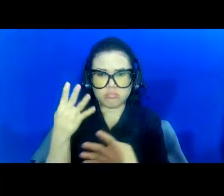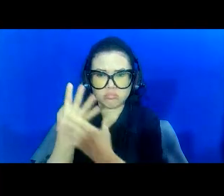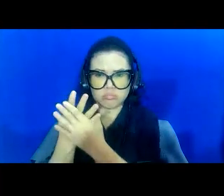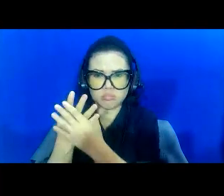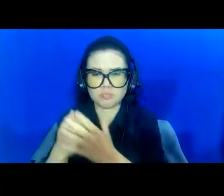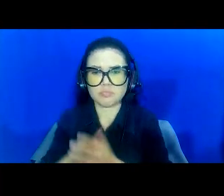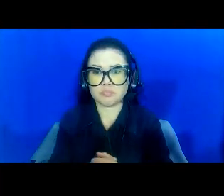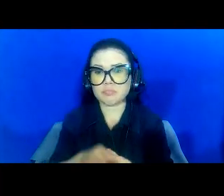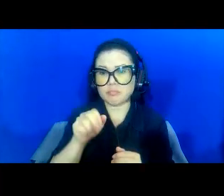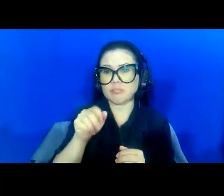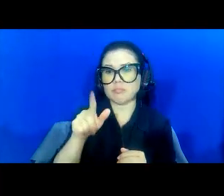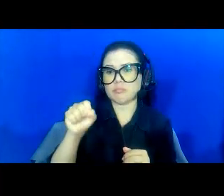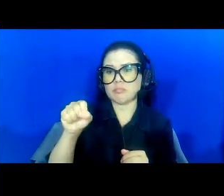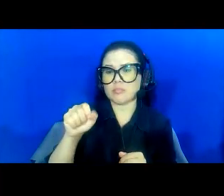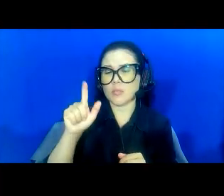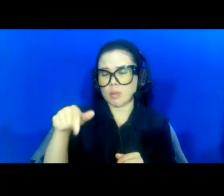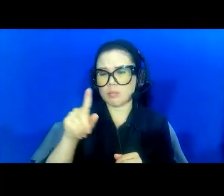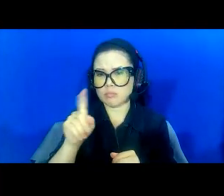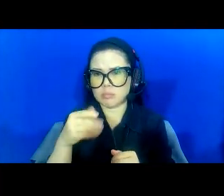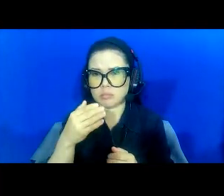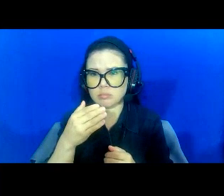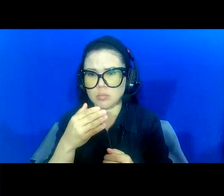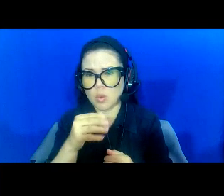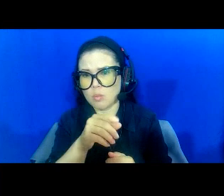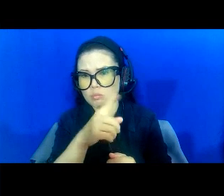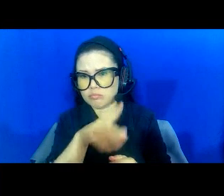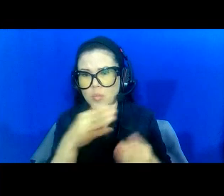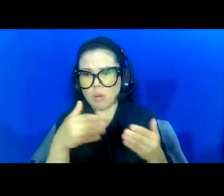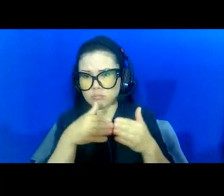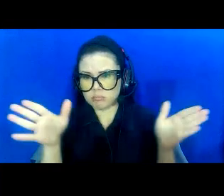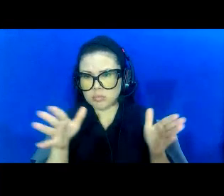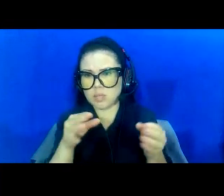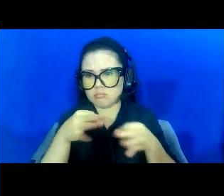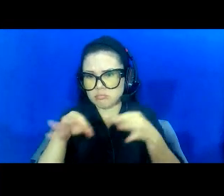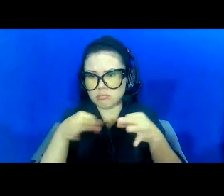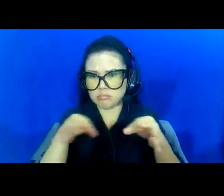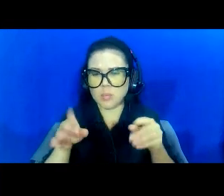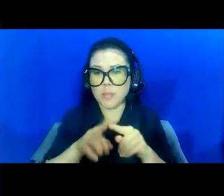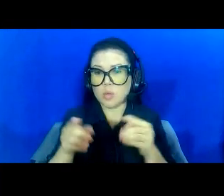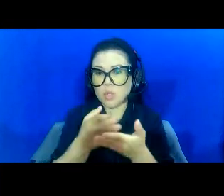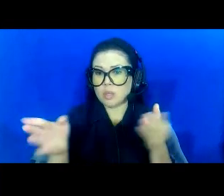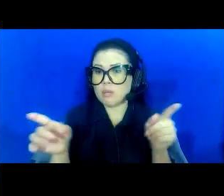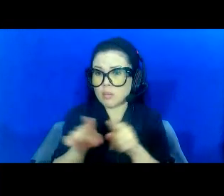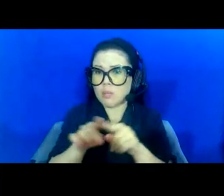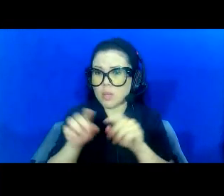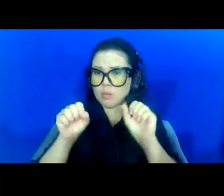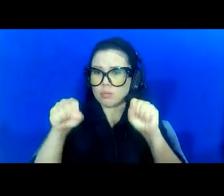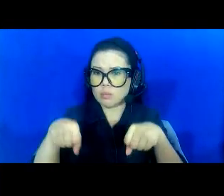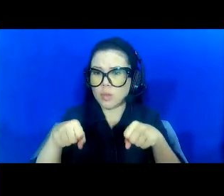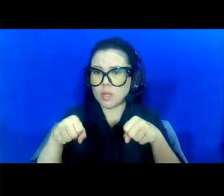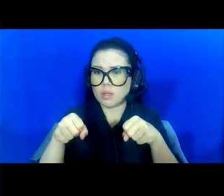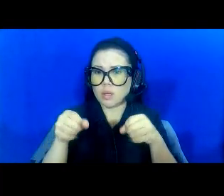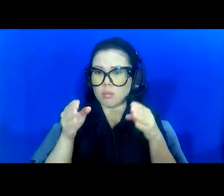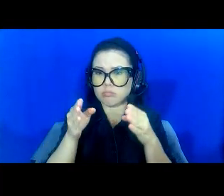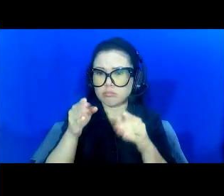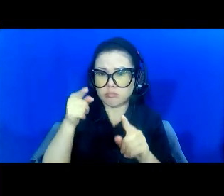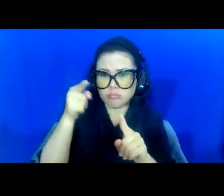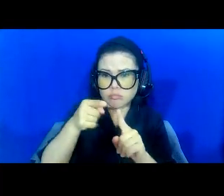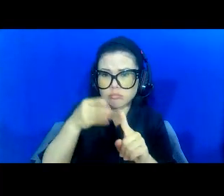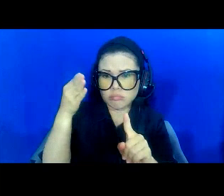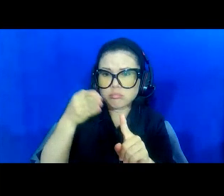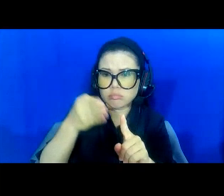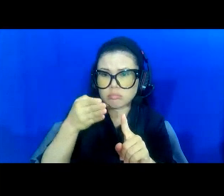también recuerden, ¿verdad?, que ustedes como comité pueden dirigir convocatorias a atender un asunto específico,